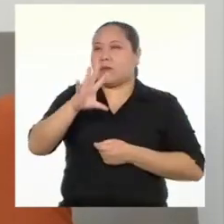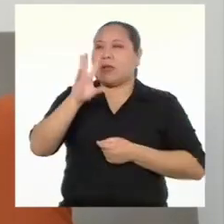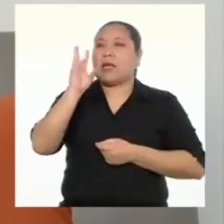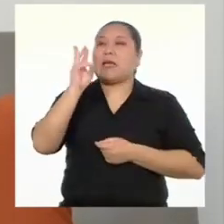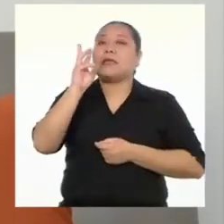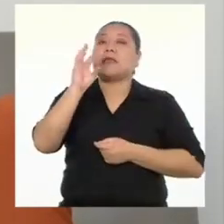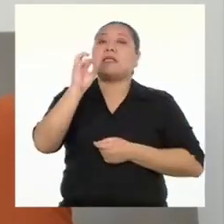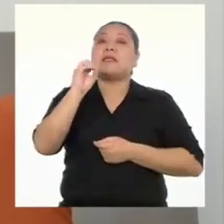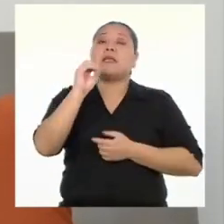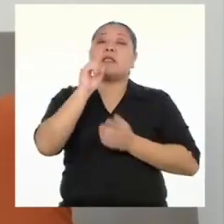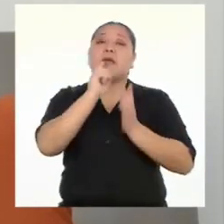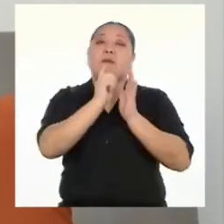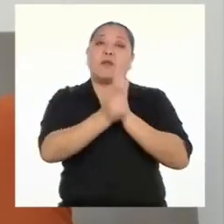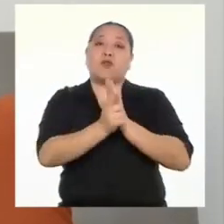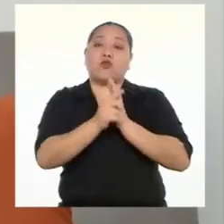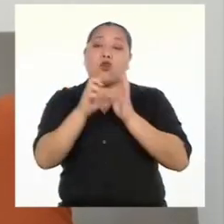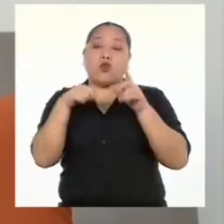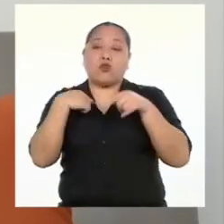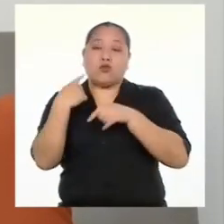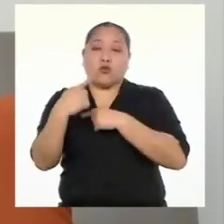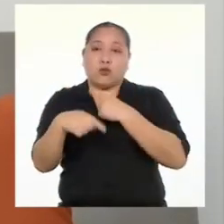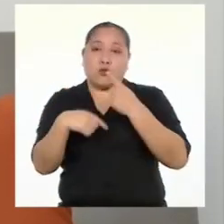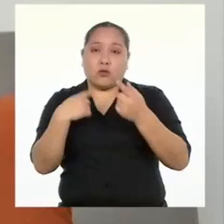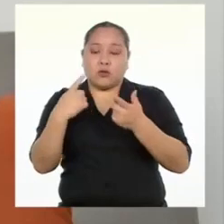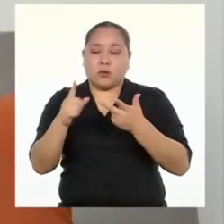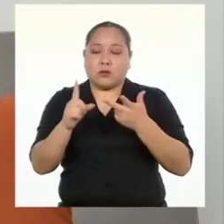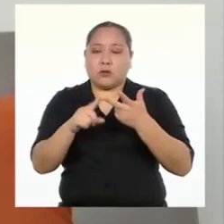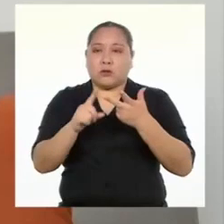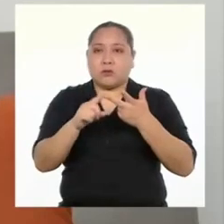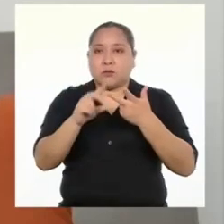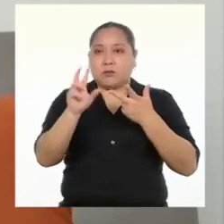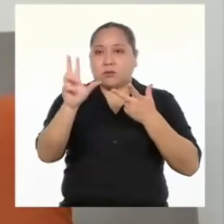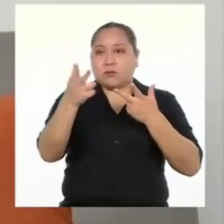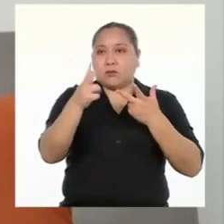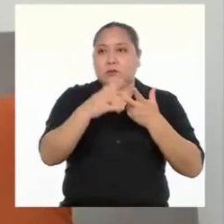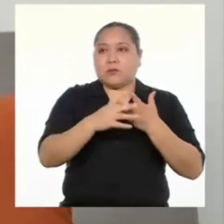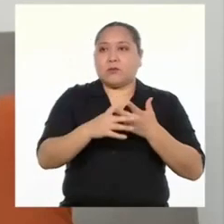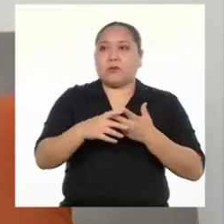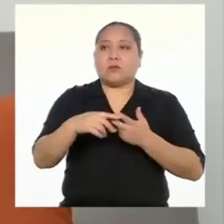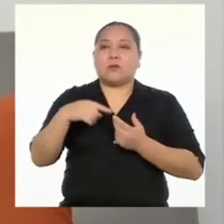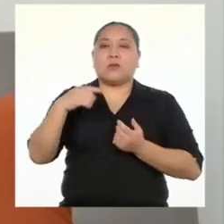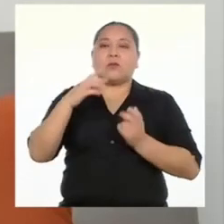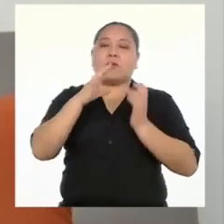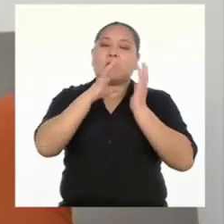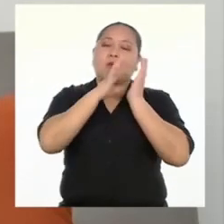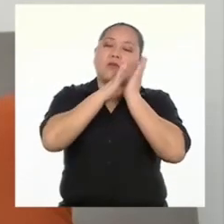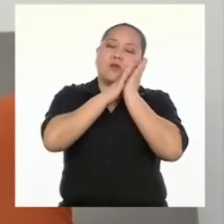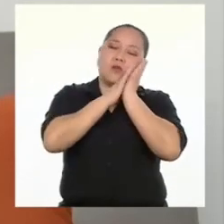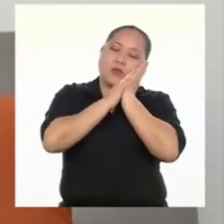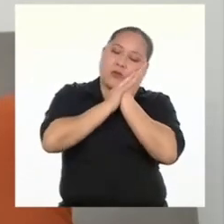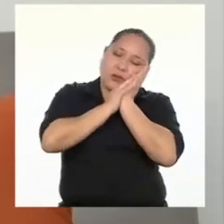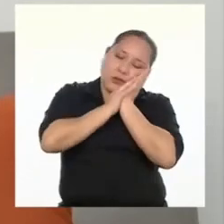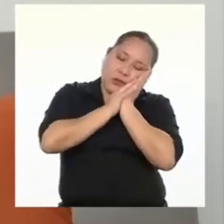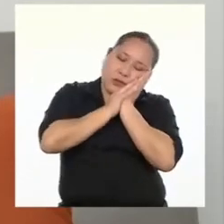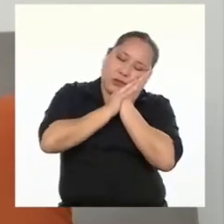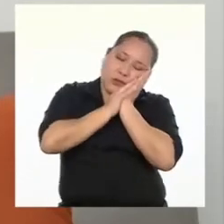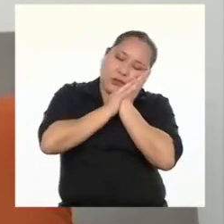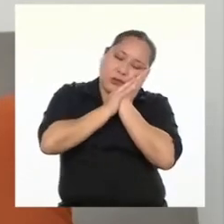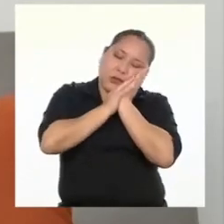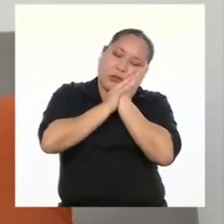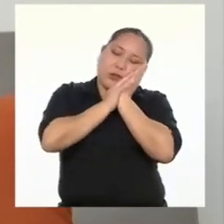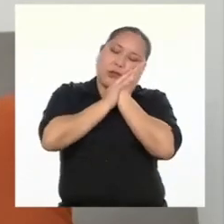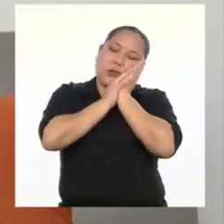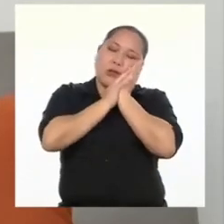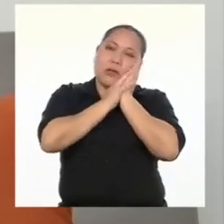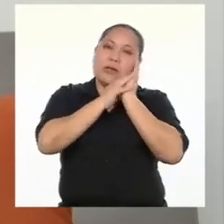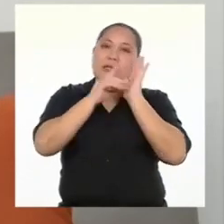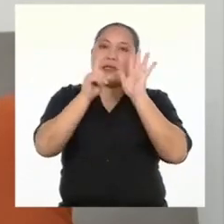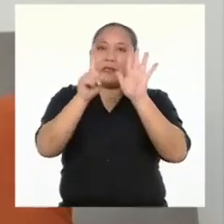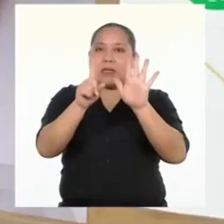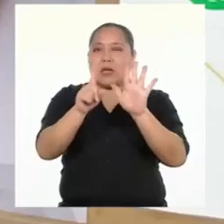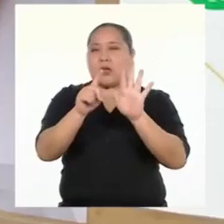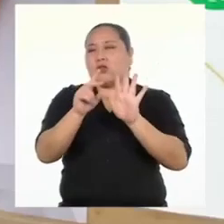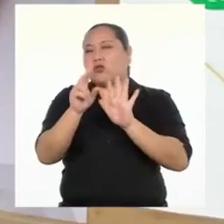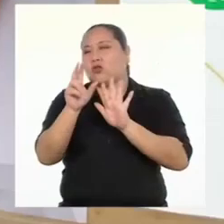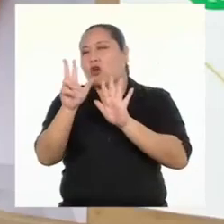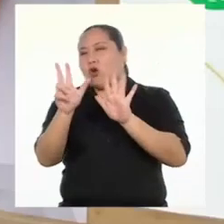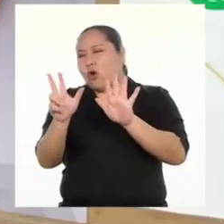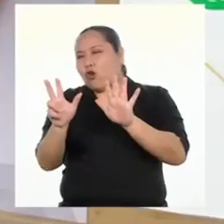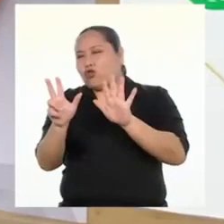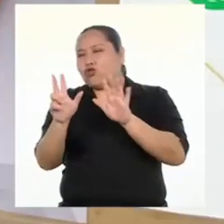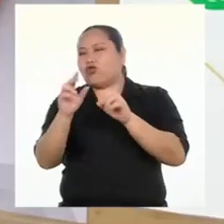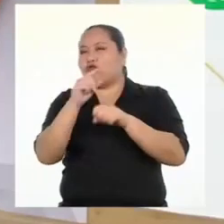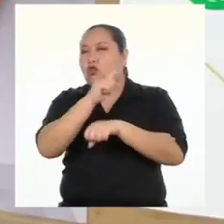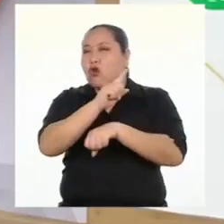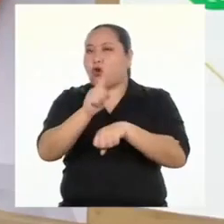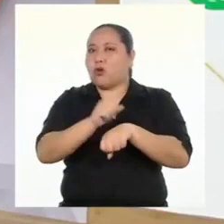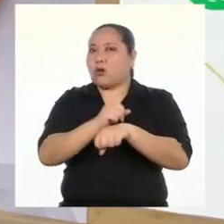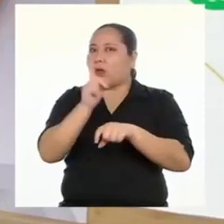menos 60 minutos diario. Y tres, un sueño de 6 a 8 horas sin interrupciones.